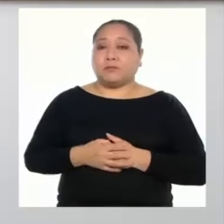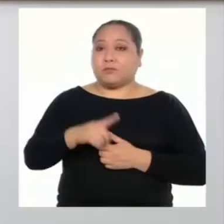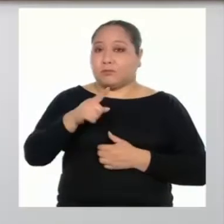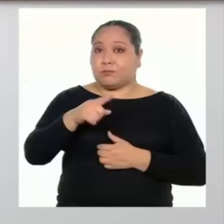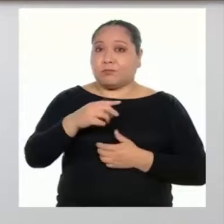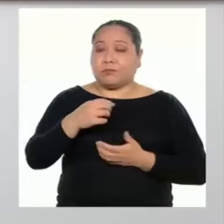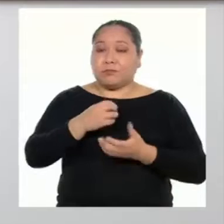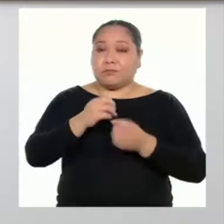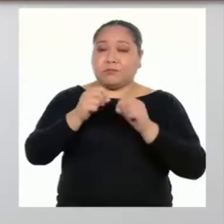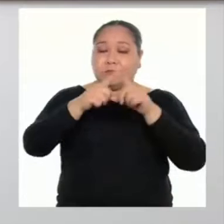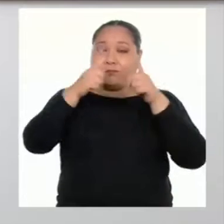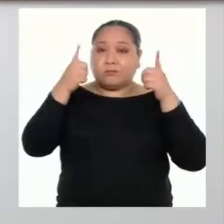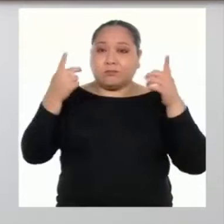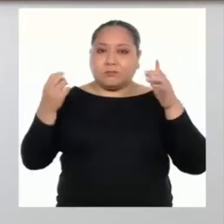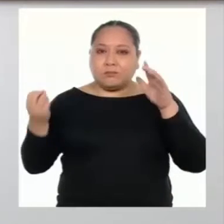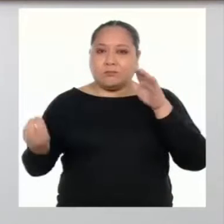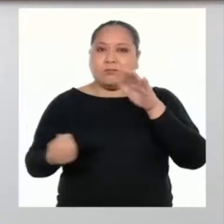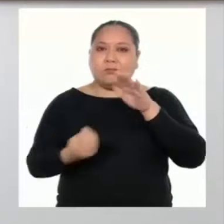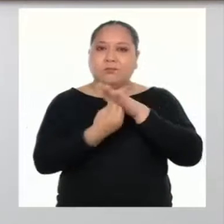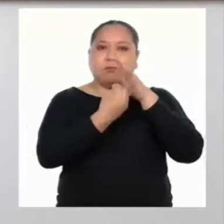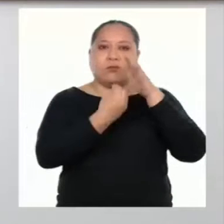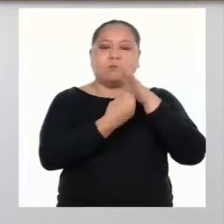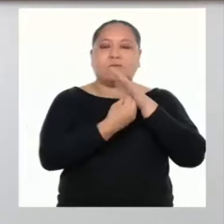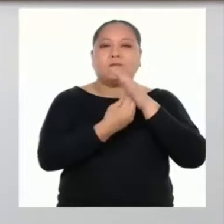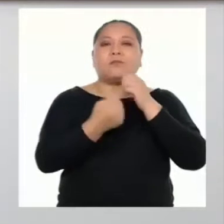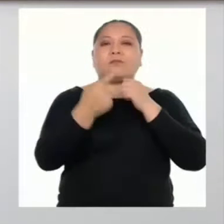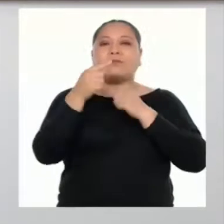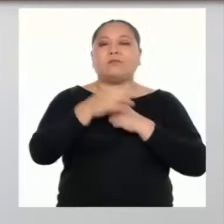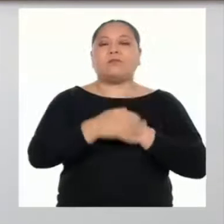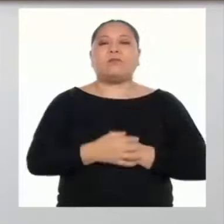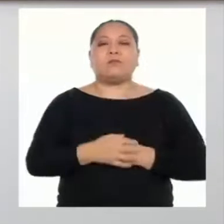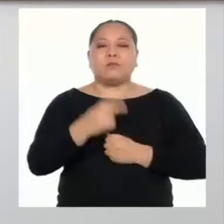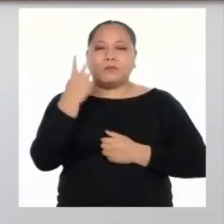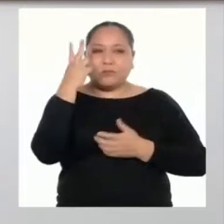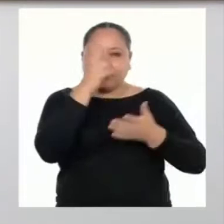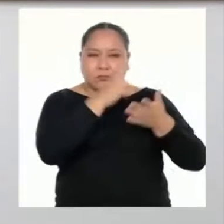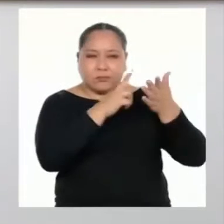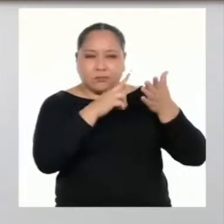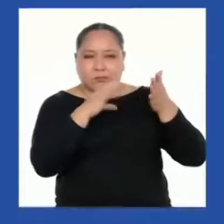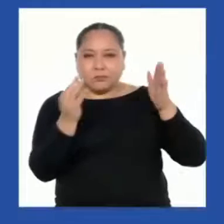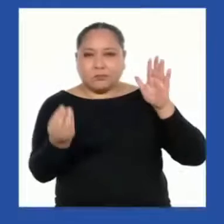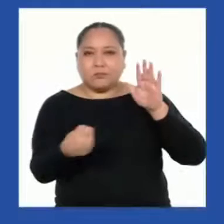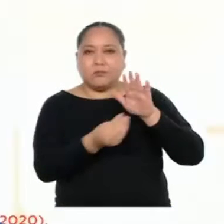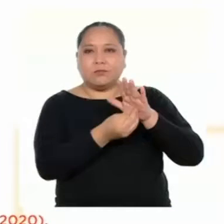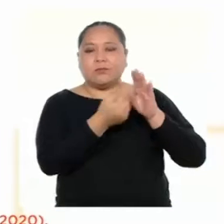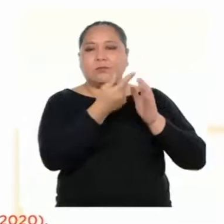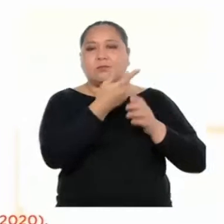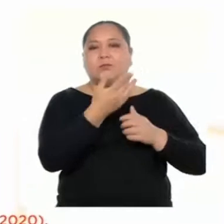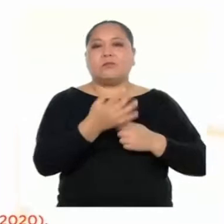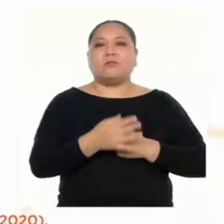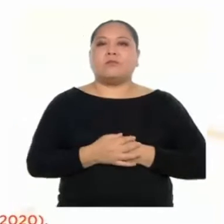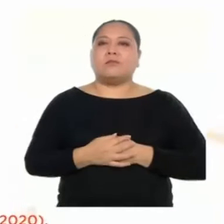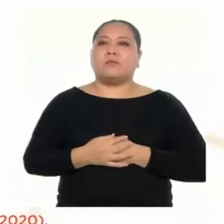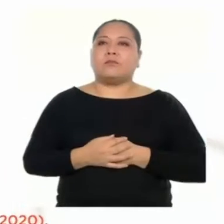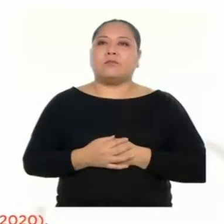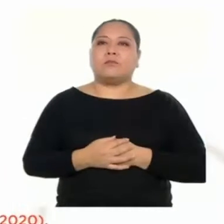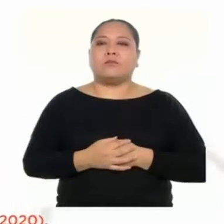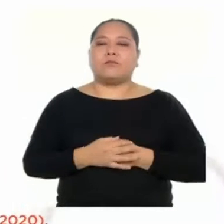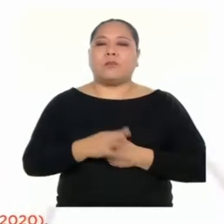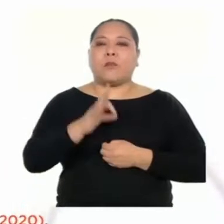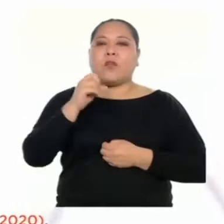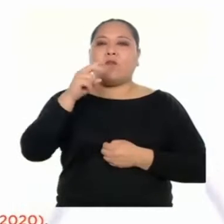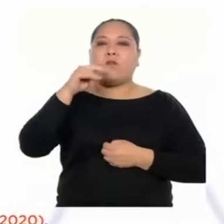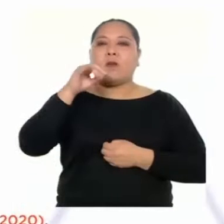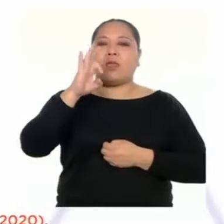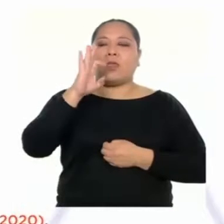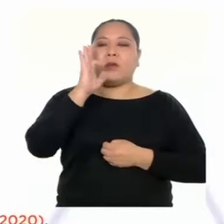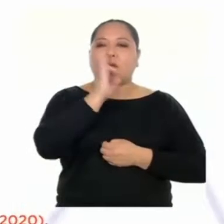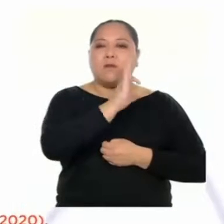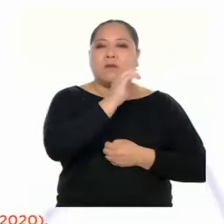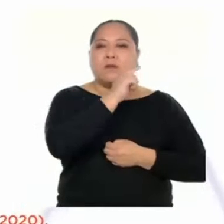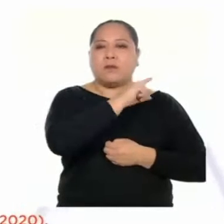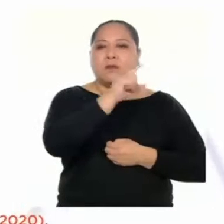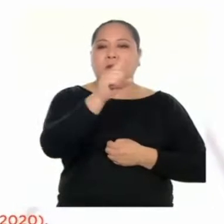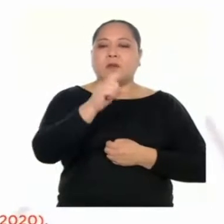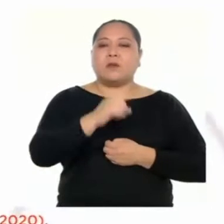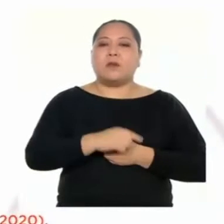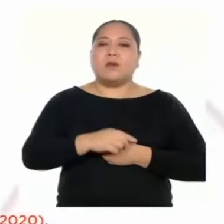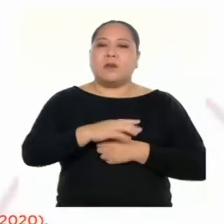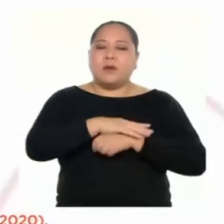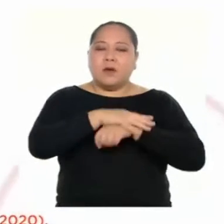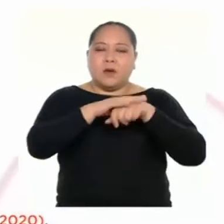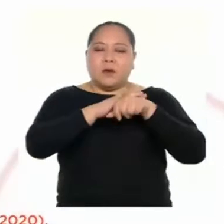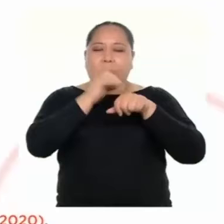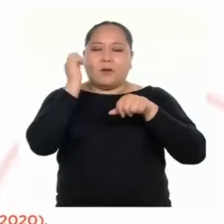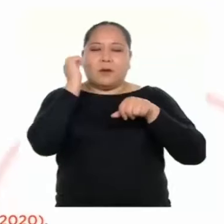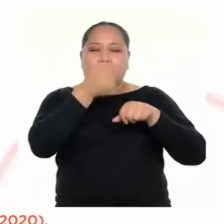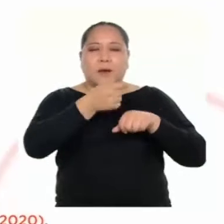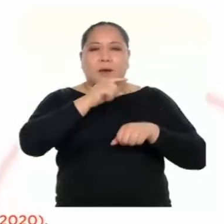Gran aporte, Rebot. Leamos la siguiente fuente como complemento. Fuente F. Sobre las